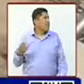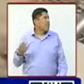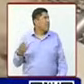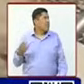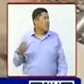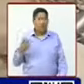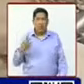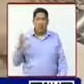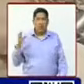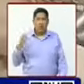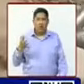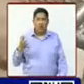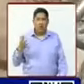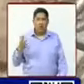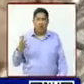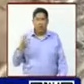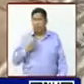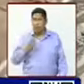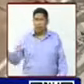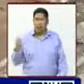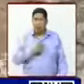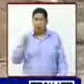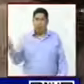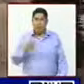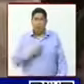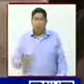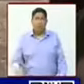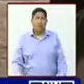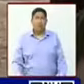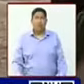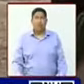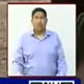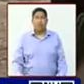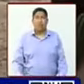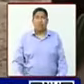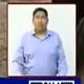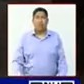más de 500 carros deben ser de los dos lados.